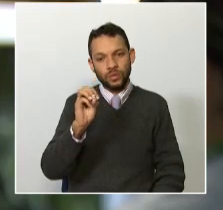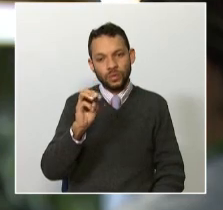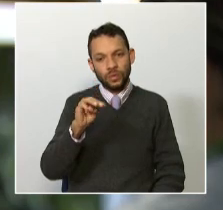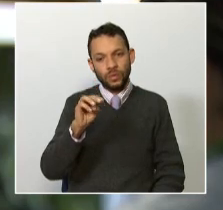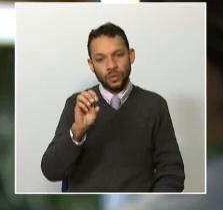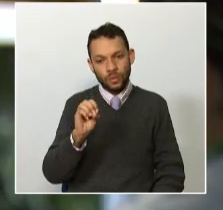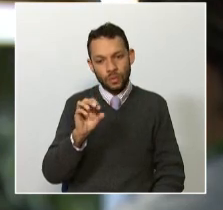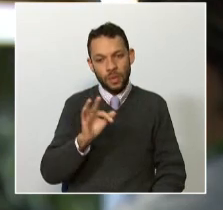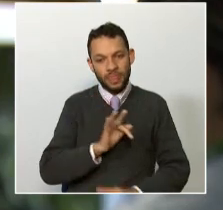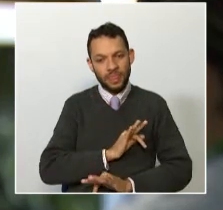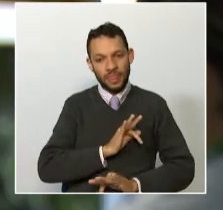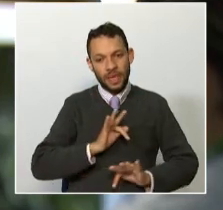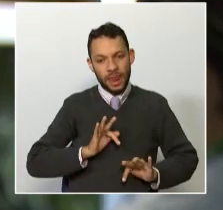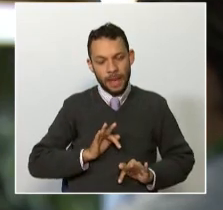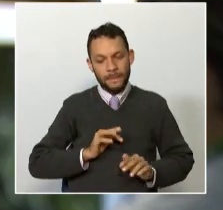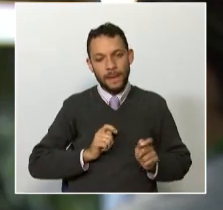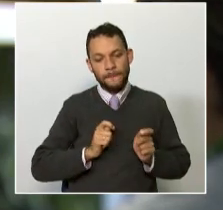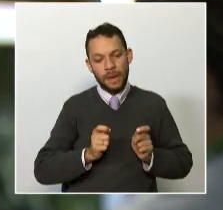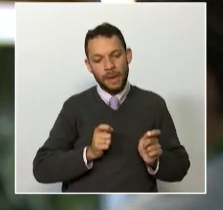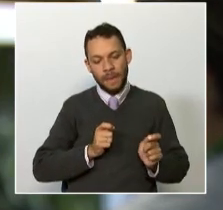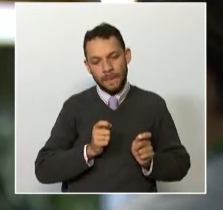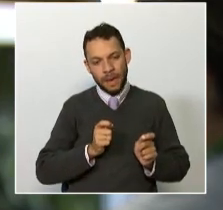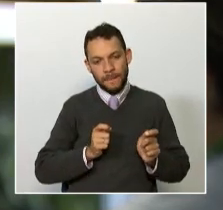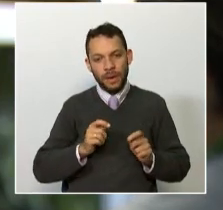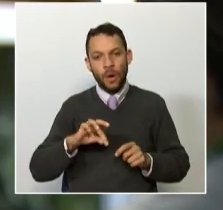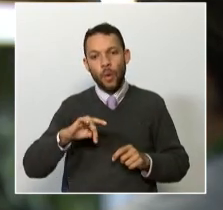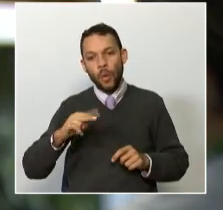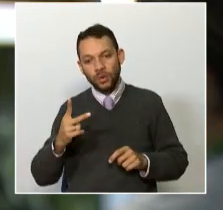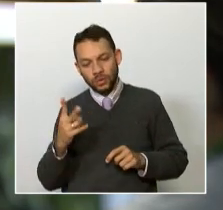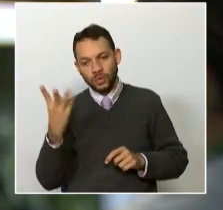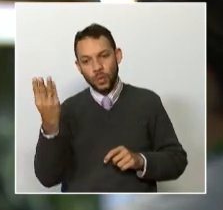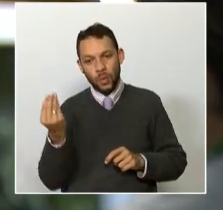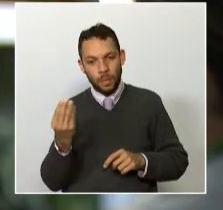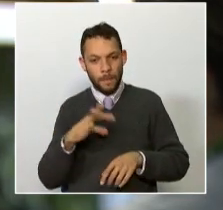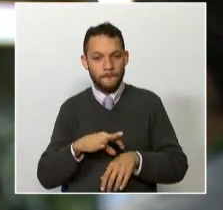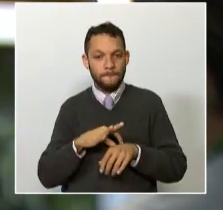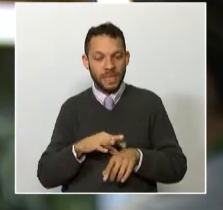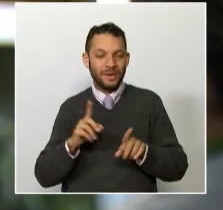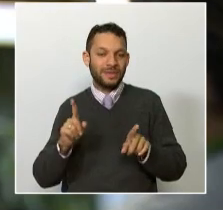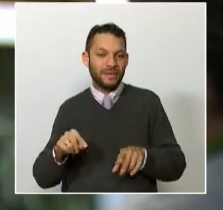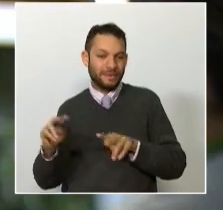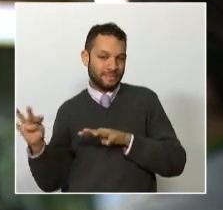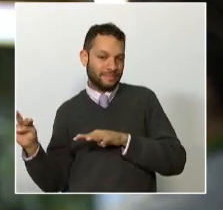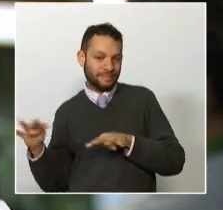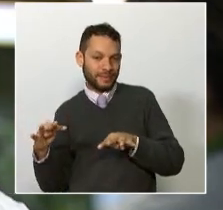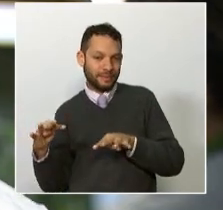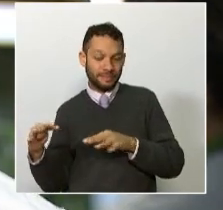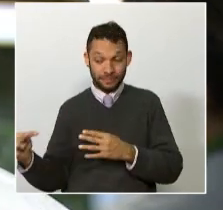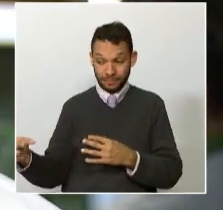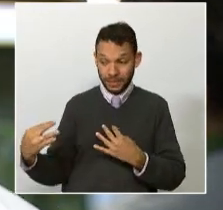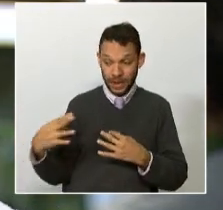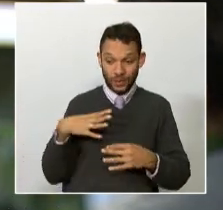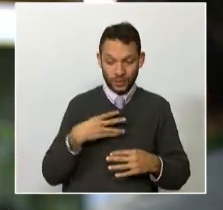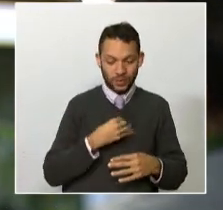crónica. Y hay muchos más médicos tras de cámara pendientes de este programa, porque es